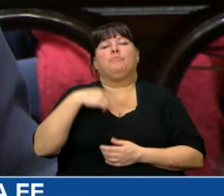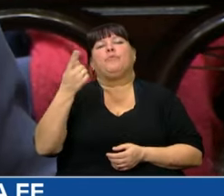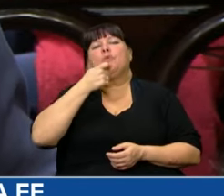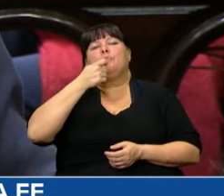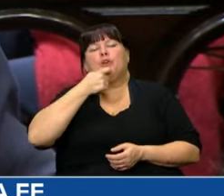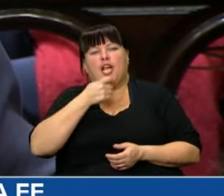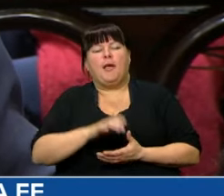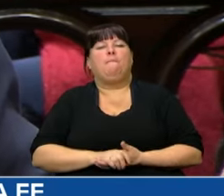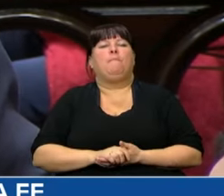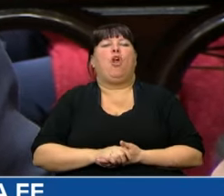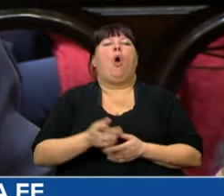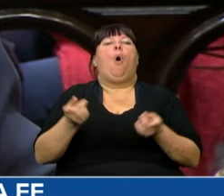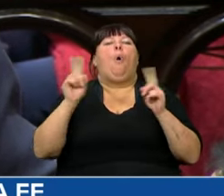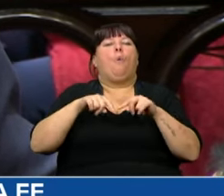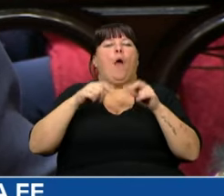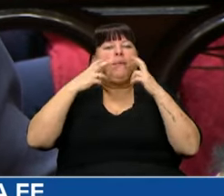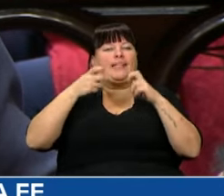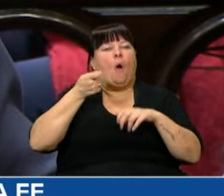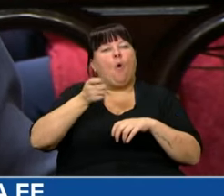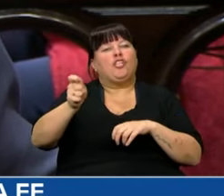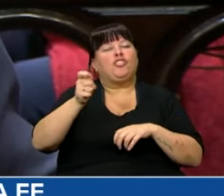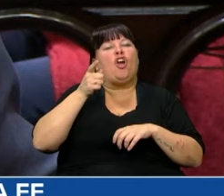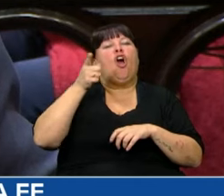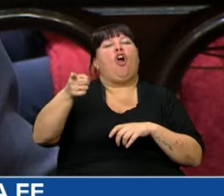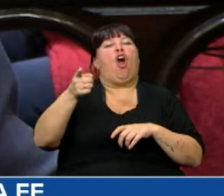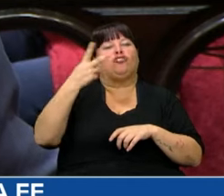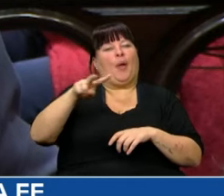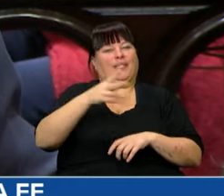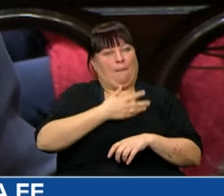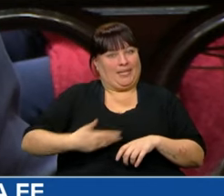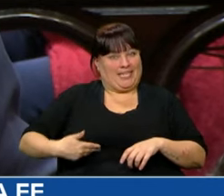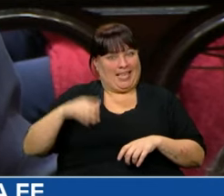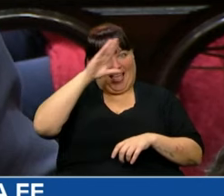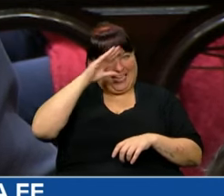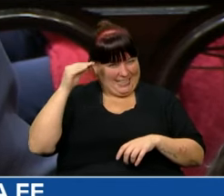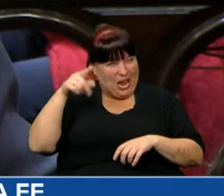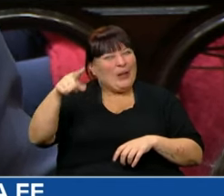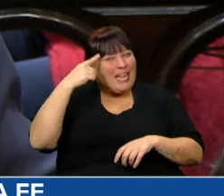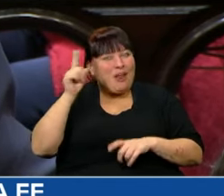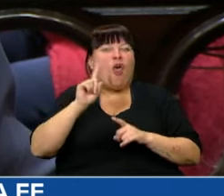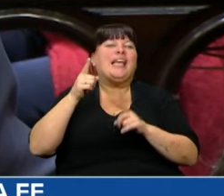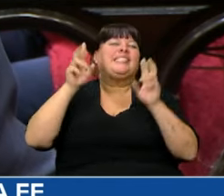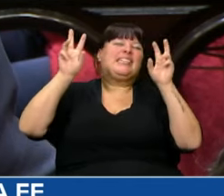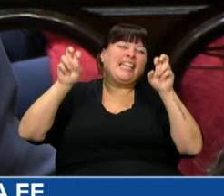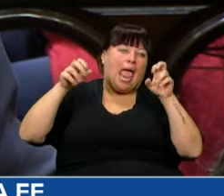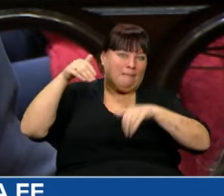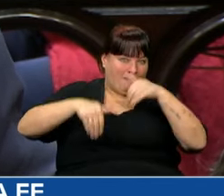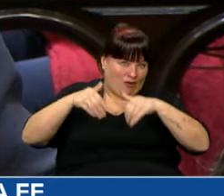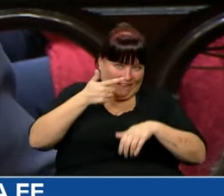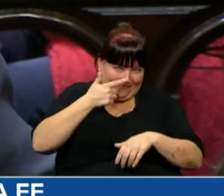ejemplo, se reabren causas contra nuestra vicepresidenta de la Nación, ¿ustedes se creen que esto no tiene nada que